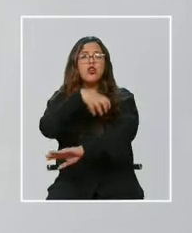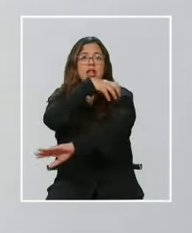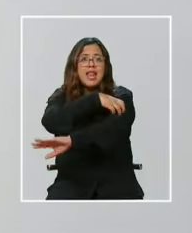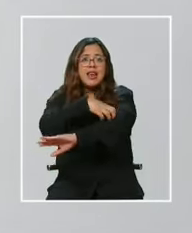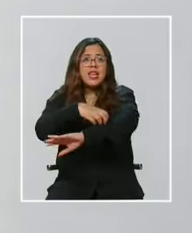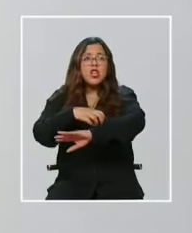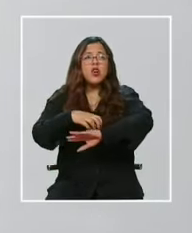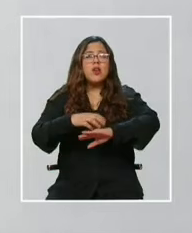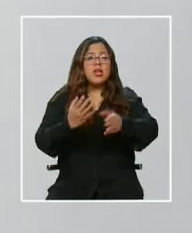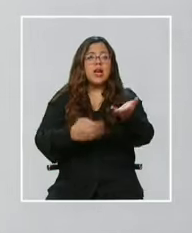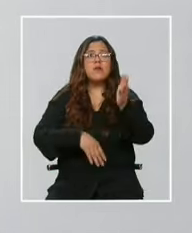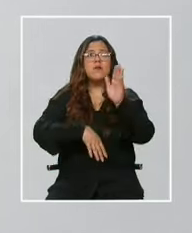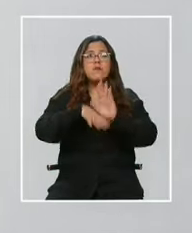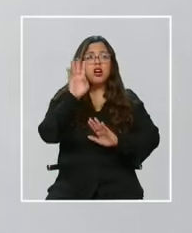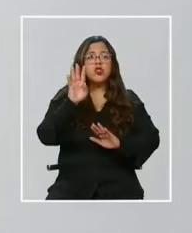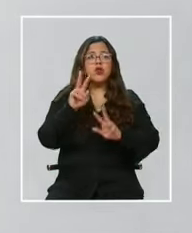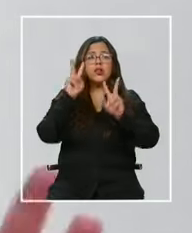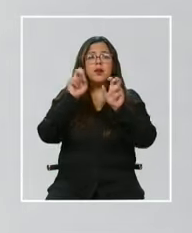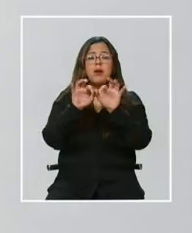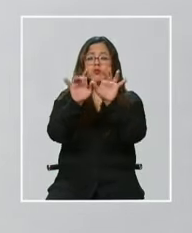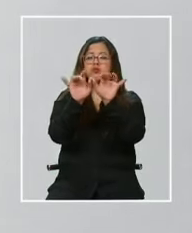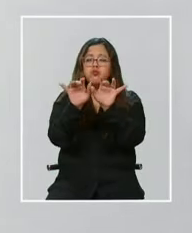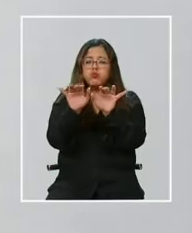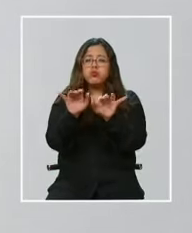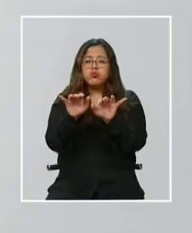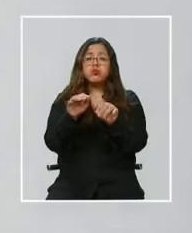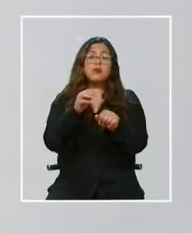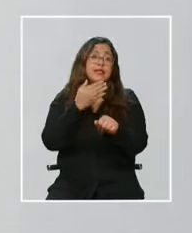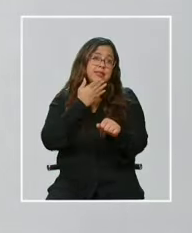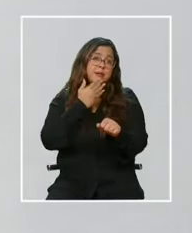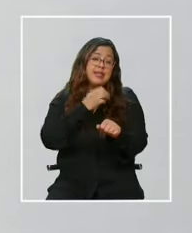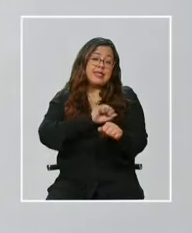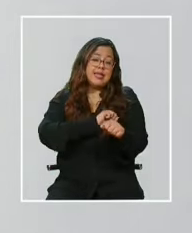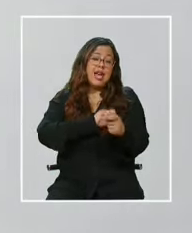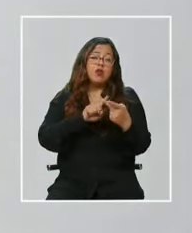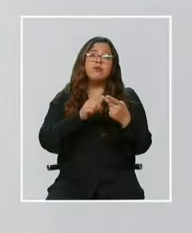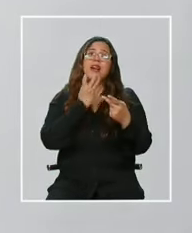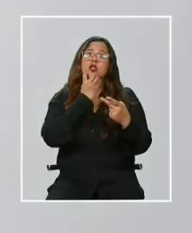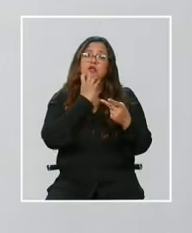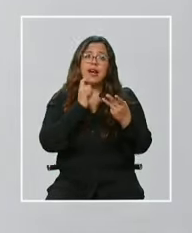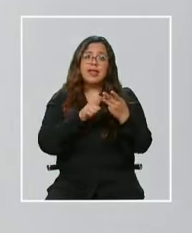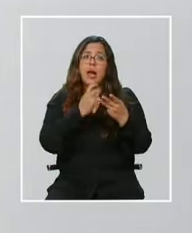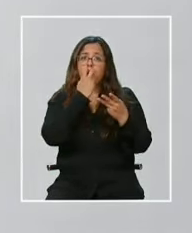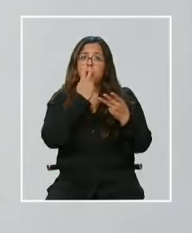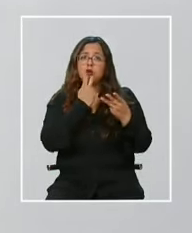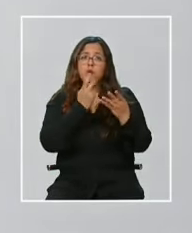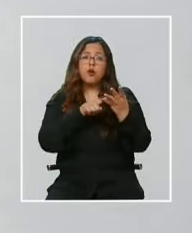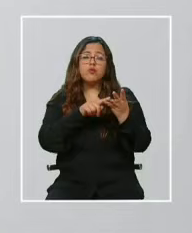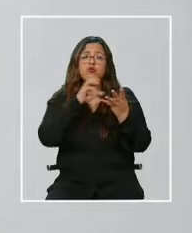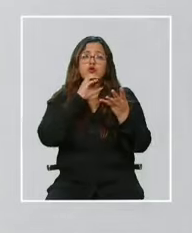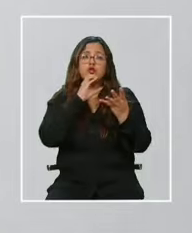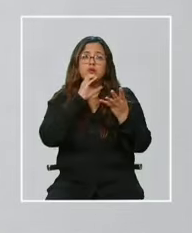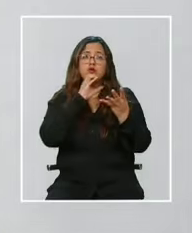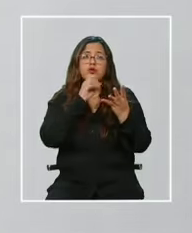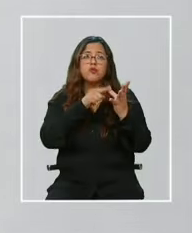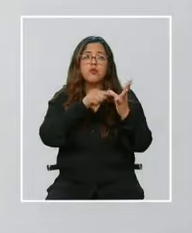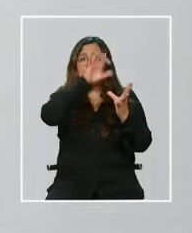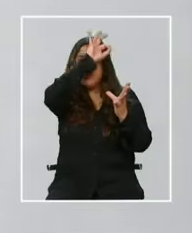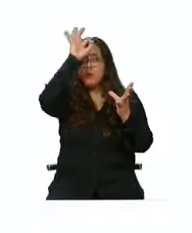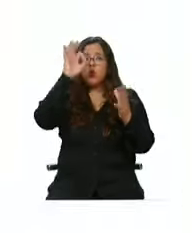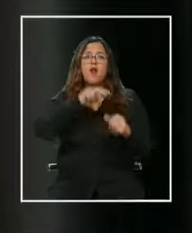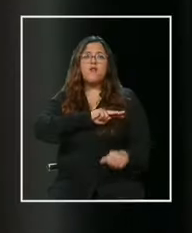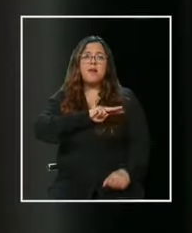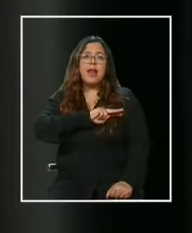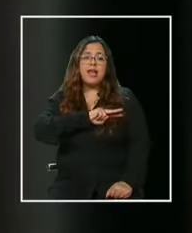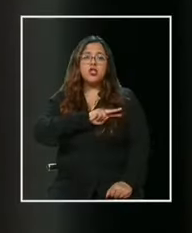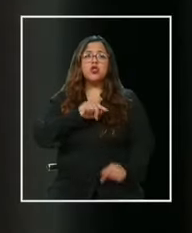que concentran una mayor cantidad de visitas, aparte de Santiago, es Antofagasta, Puerto Montt, Concepción, Temuco y